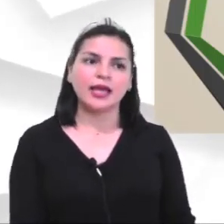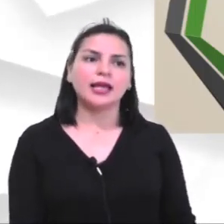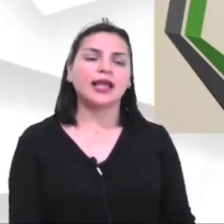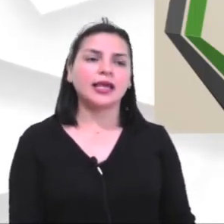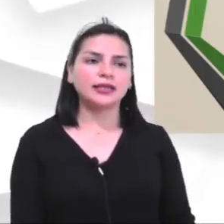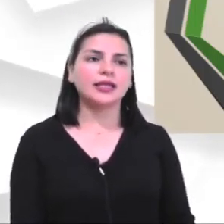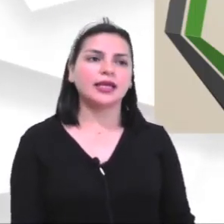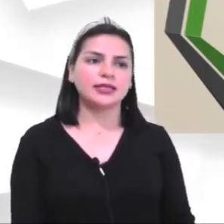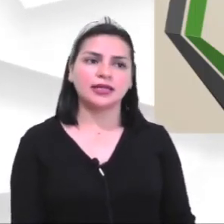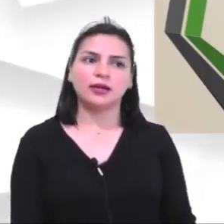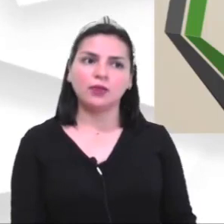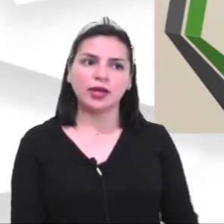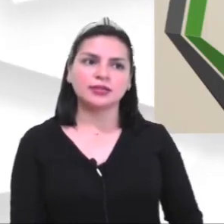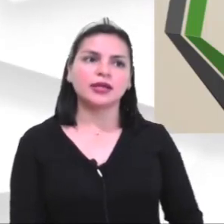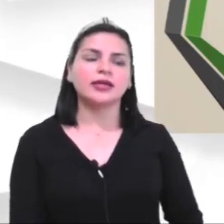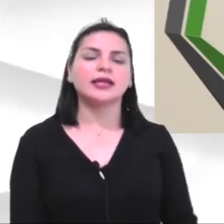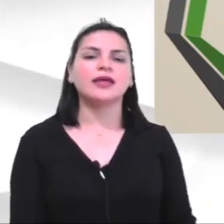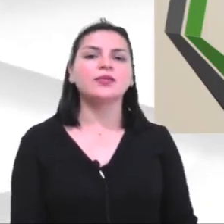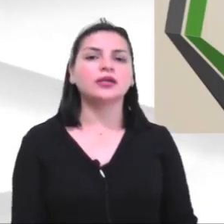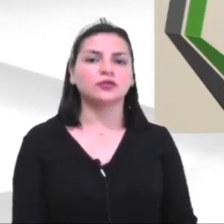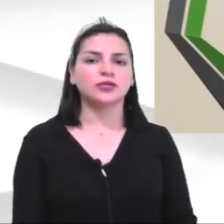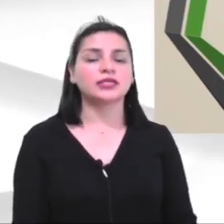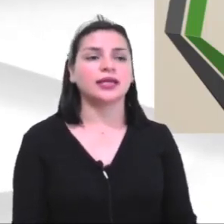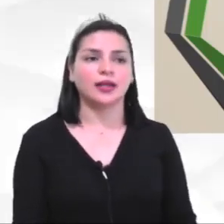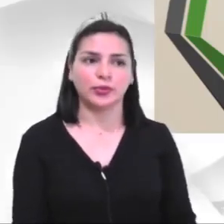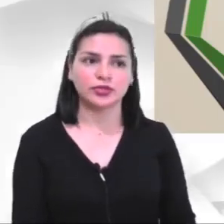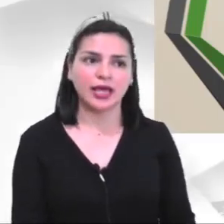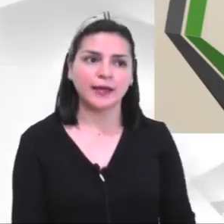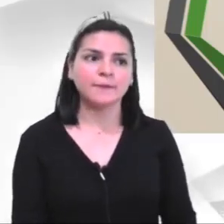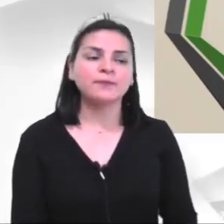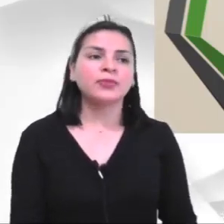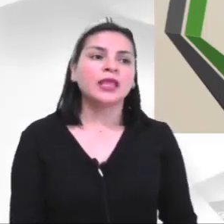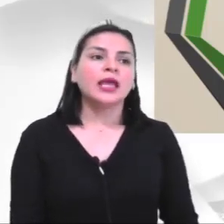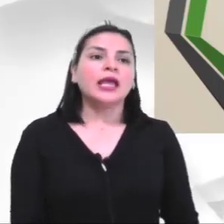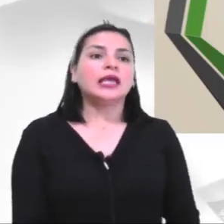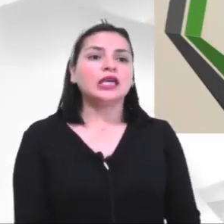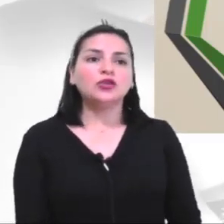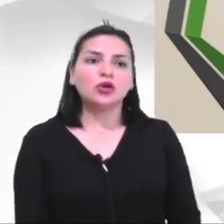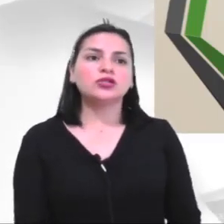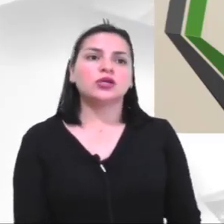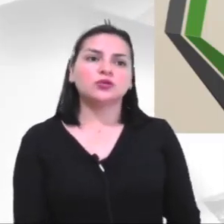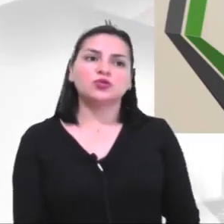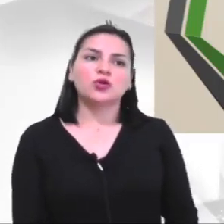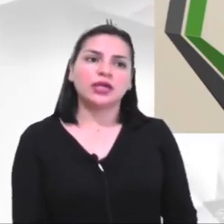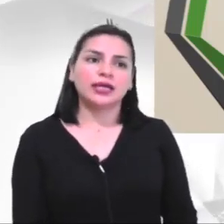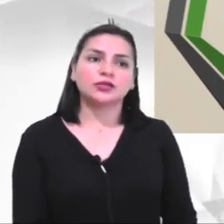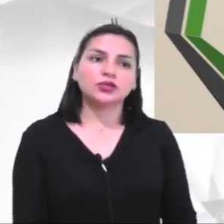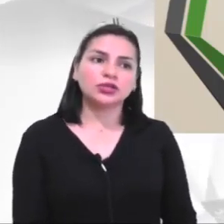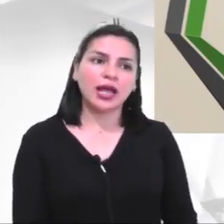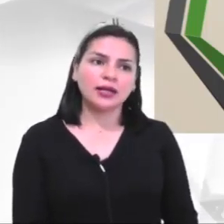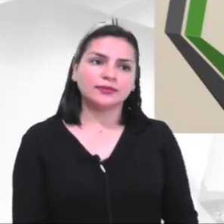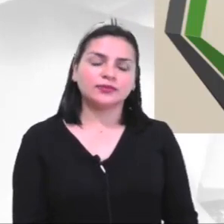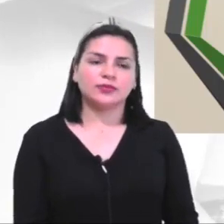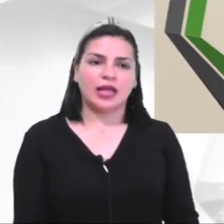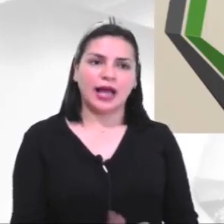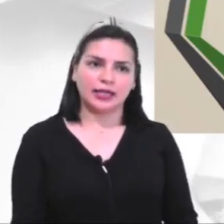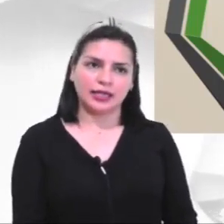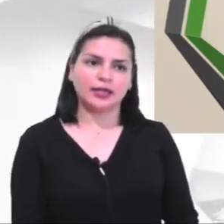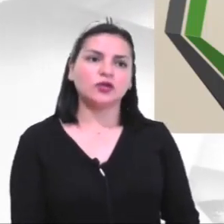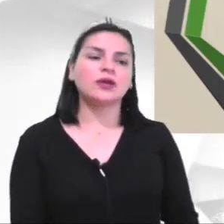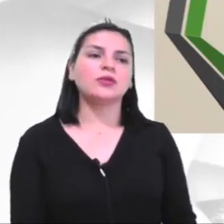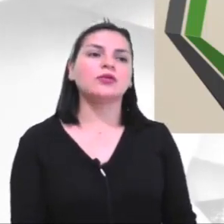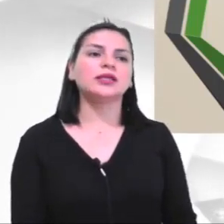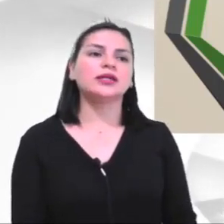tenga, la inteligencia que muestre y las virtudes que él posee. Y no según su origen social.